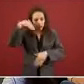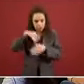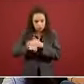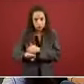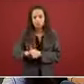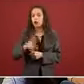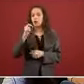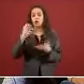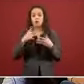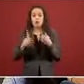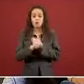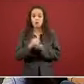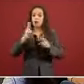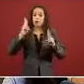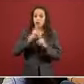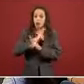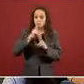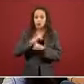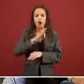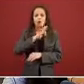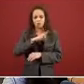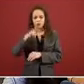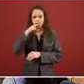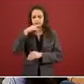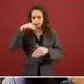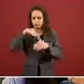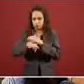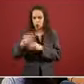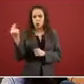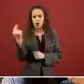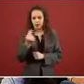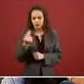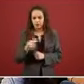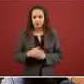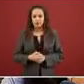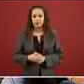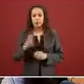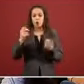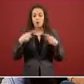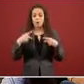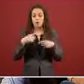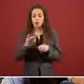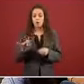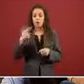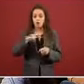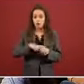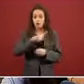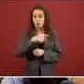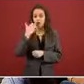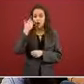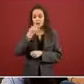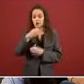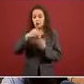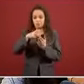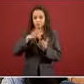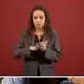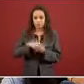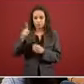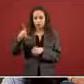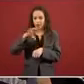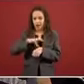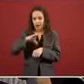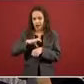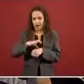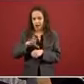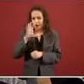respiratorio. Si la persona que llega al hospital quiere ir a la consulta y no lleva ningún problema respiratorio, pasa a la consulta, ningún